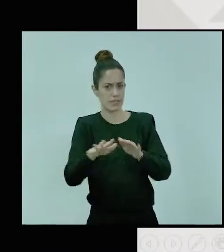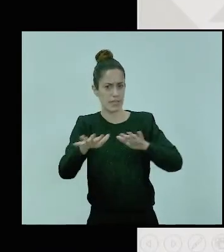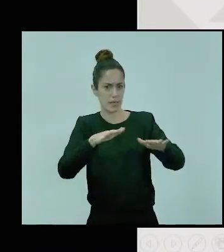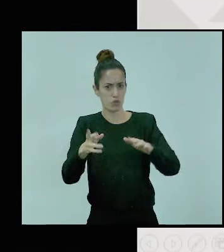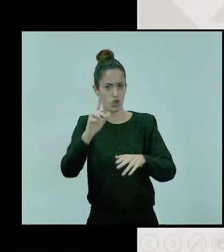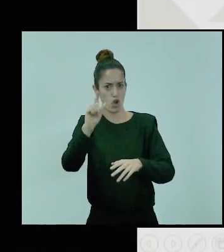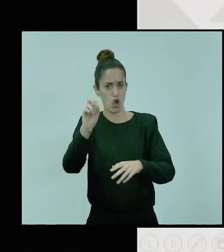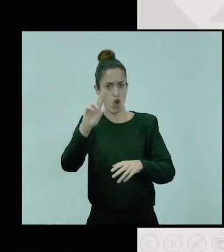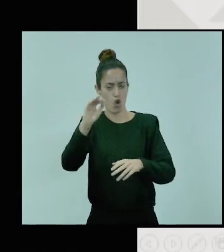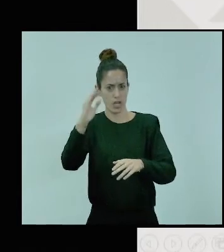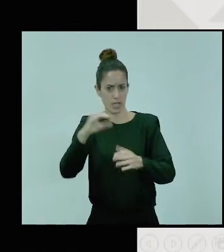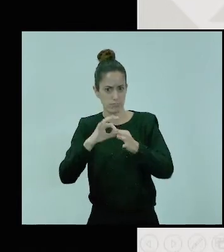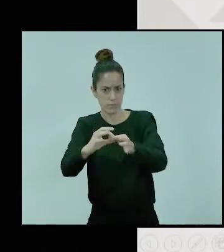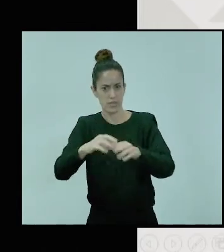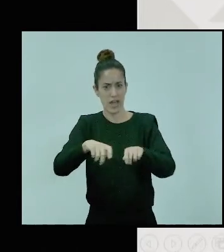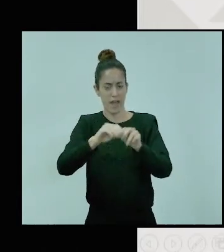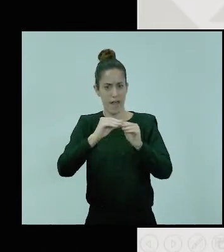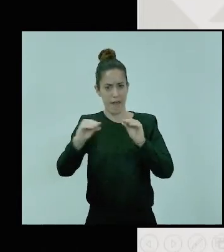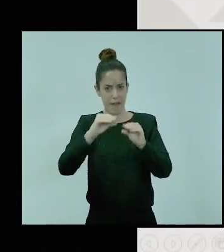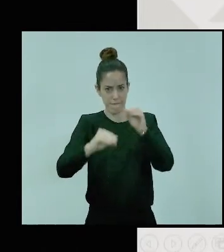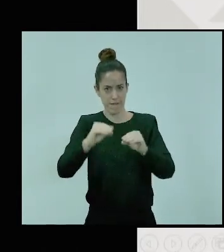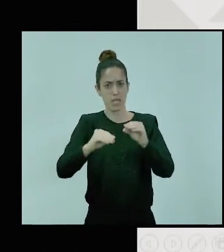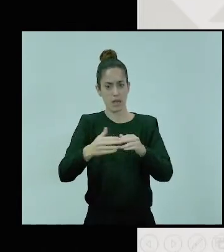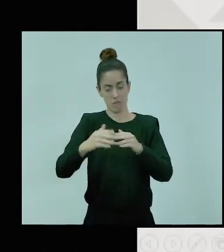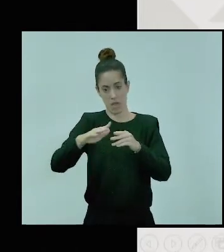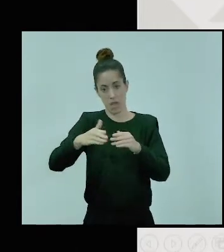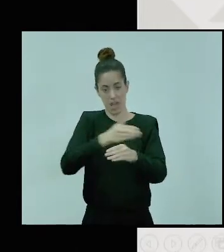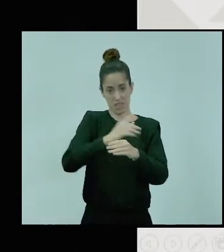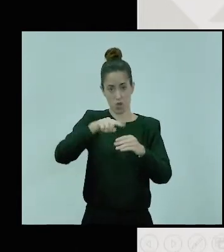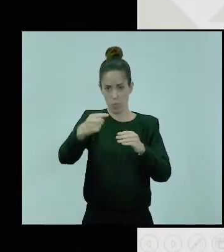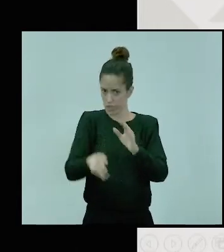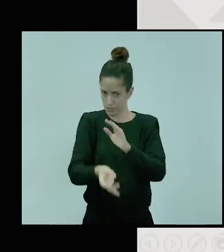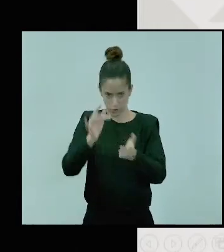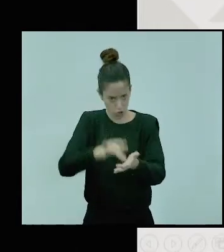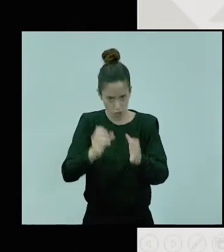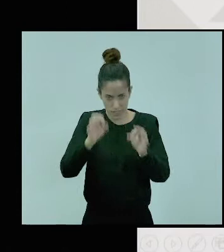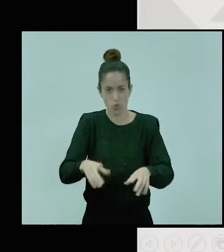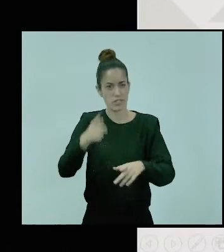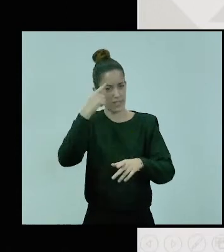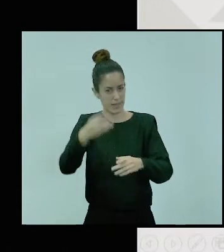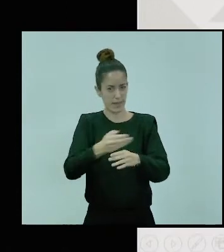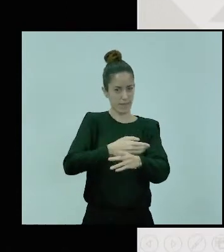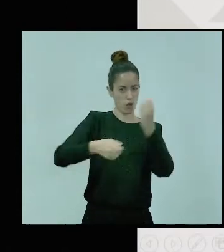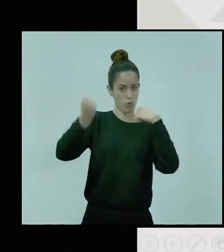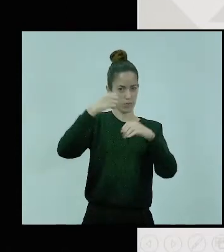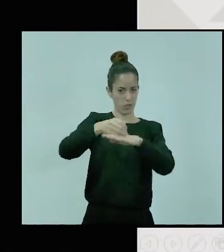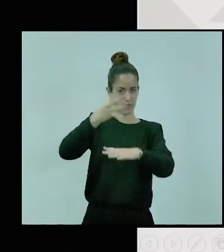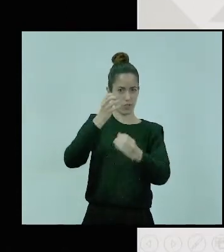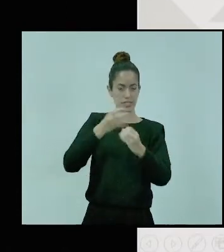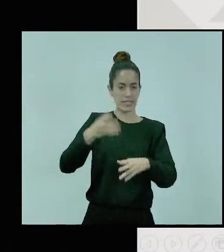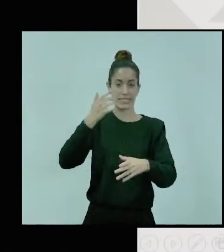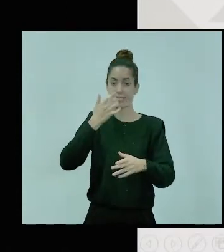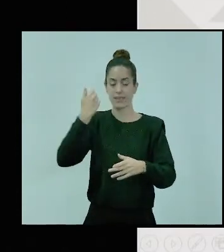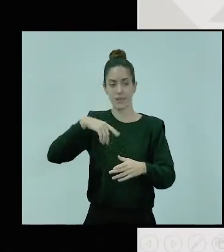terremoto en Lorca asociado a la falla, y que aparecerá antes o después, cuál va a ser el comportamiento de este edificio una vez